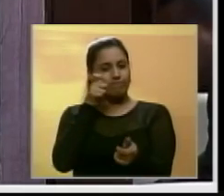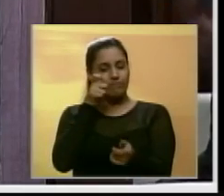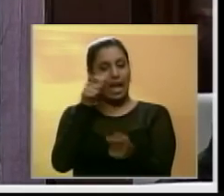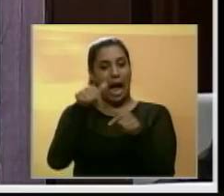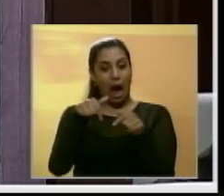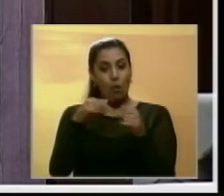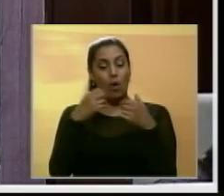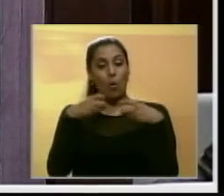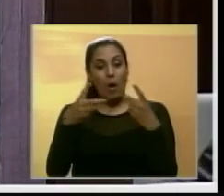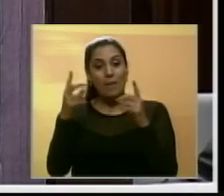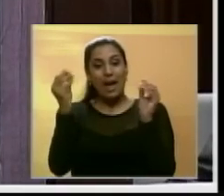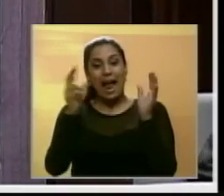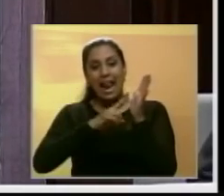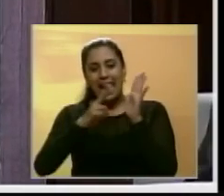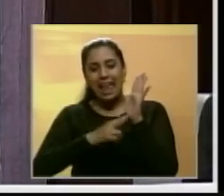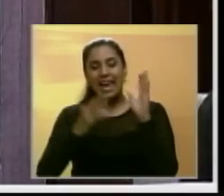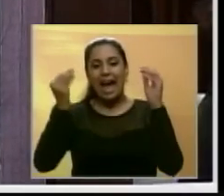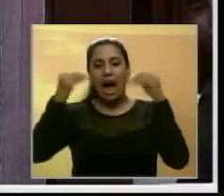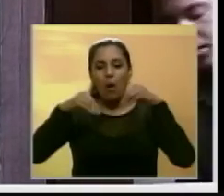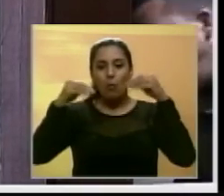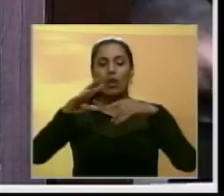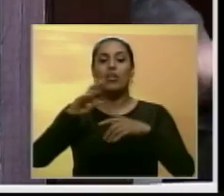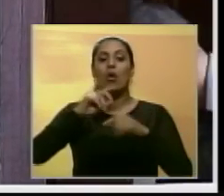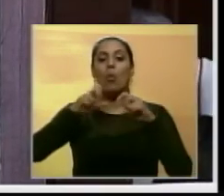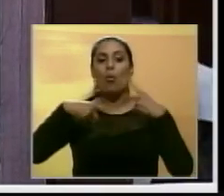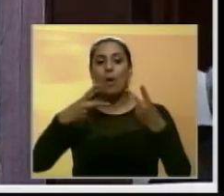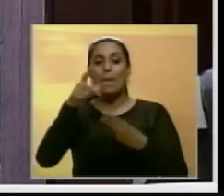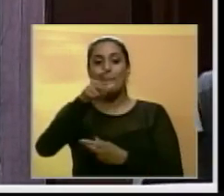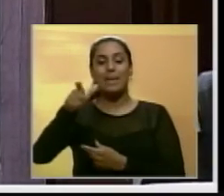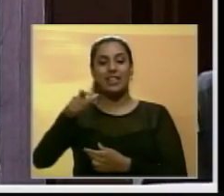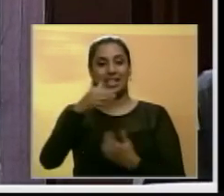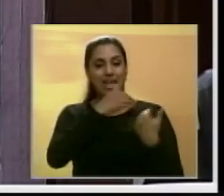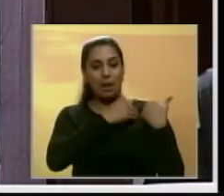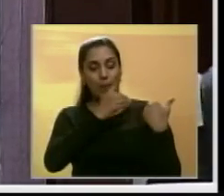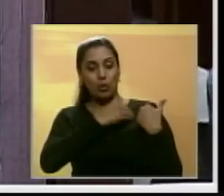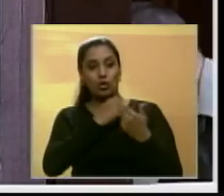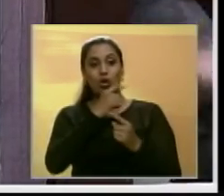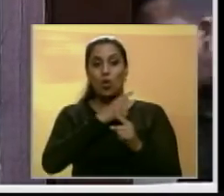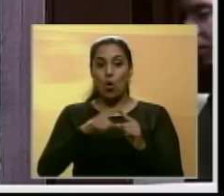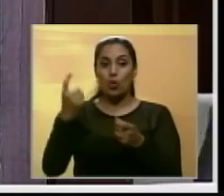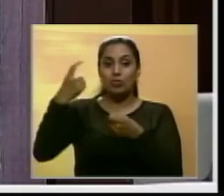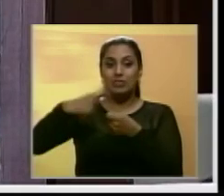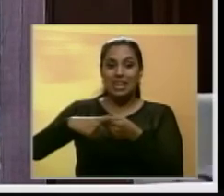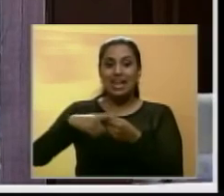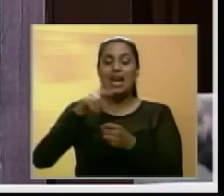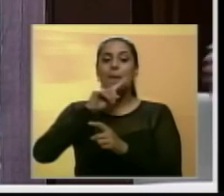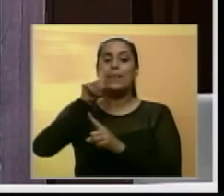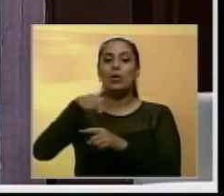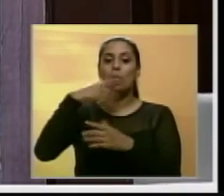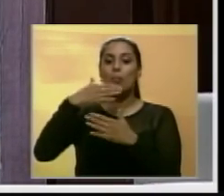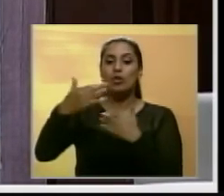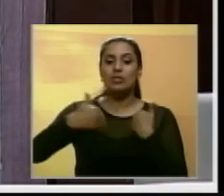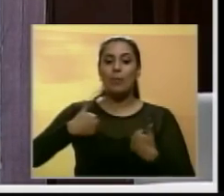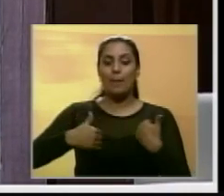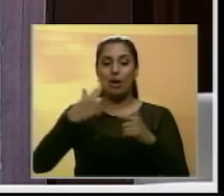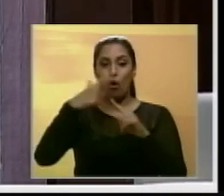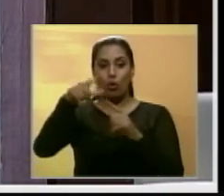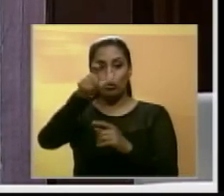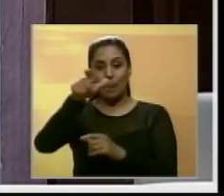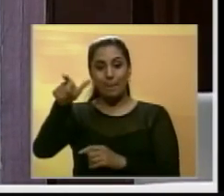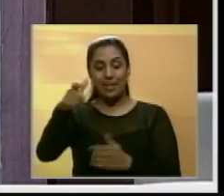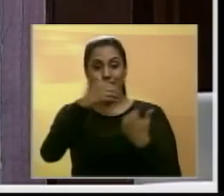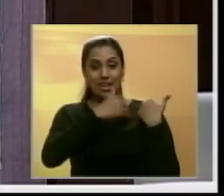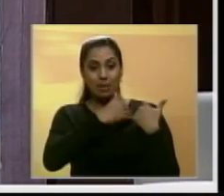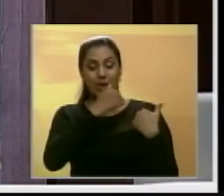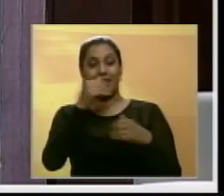este momento el acuerdo que va a ser sometido a la consideración de la Cámara, y en él se incluye la citación para el próximo miércoles de varios funcionarios